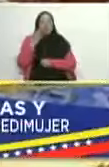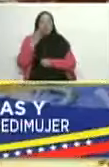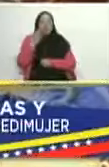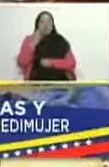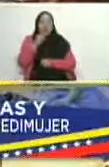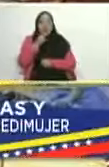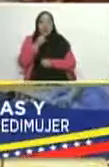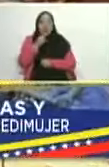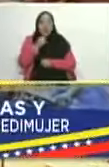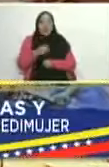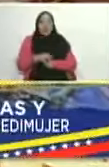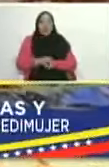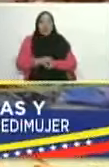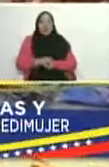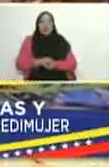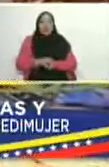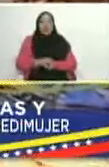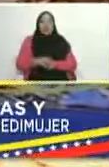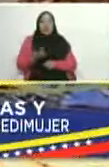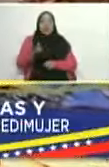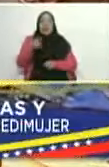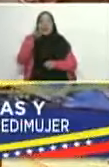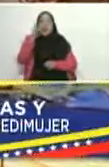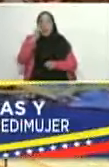Alejandra, Claudia,